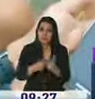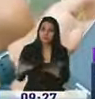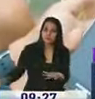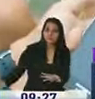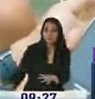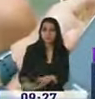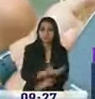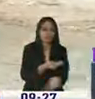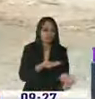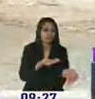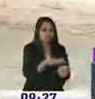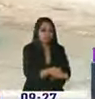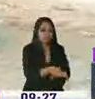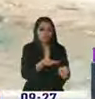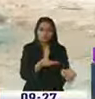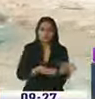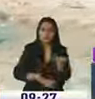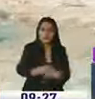Se intercambiaban.